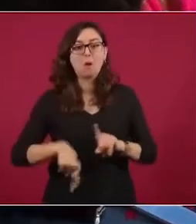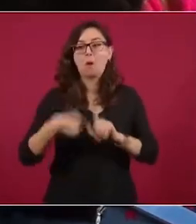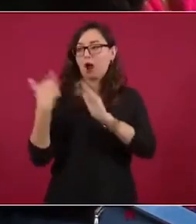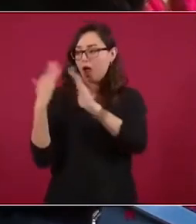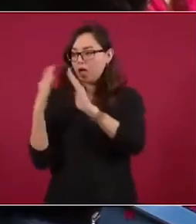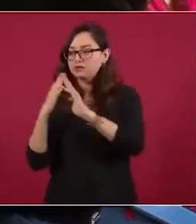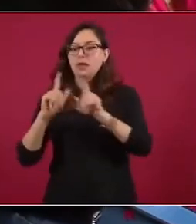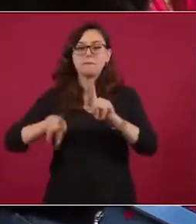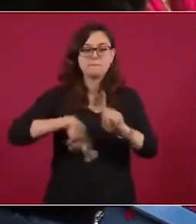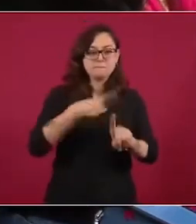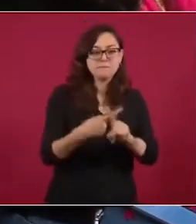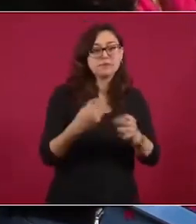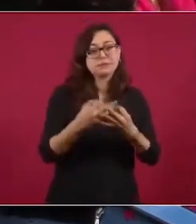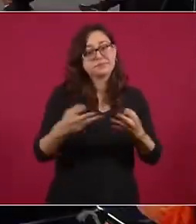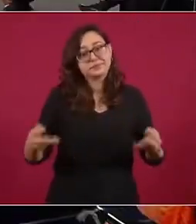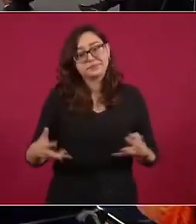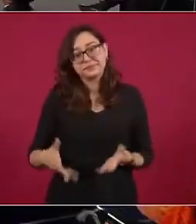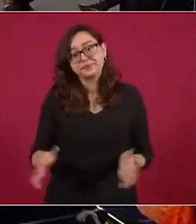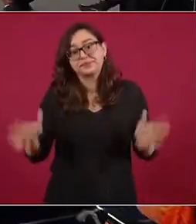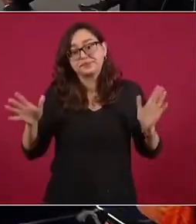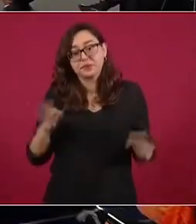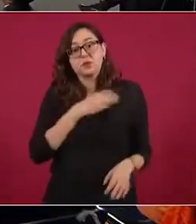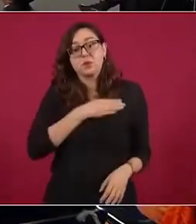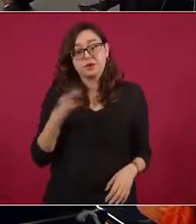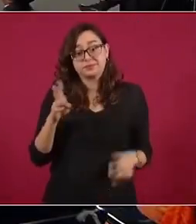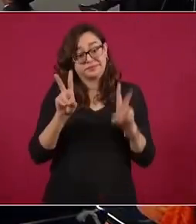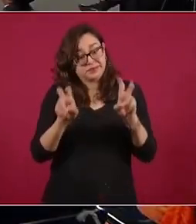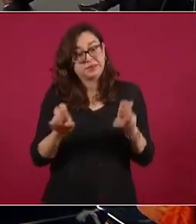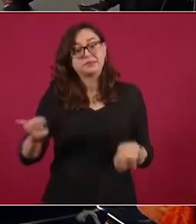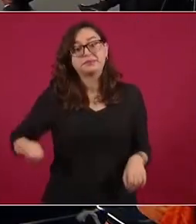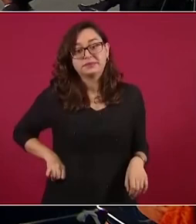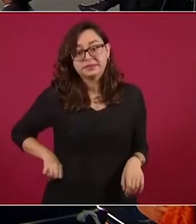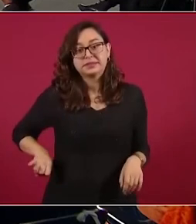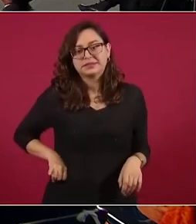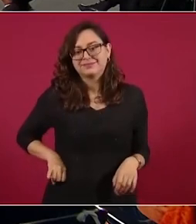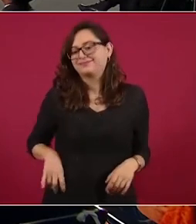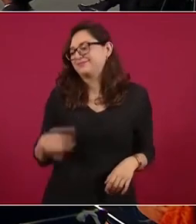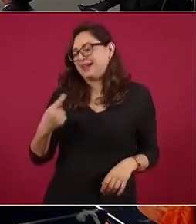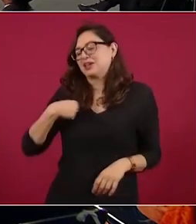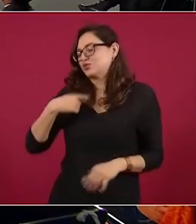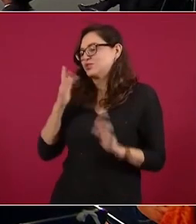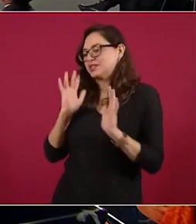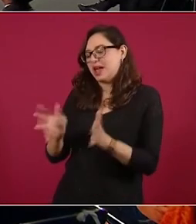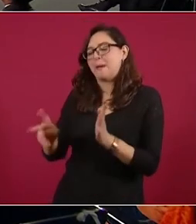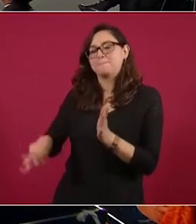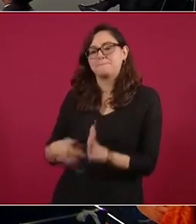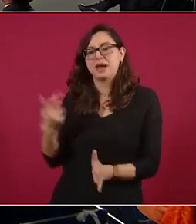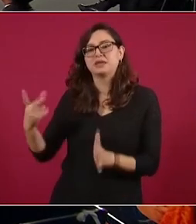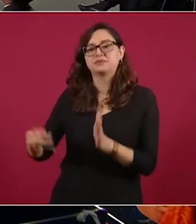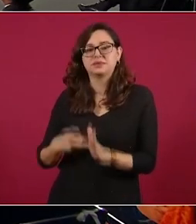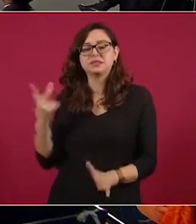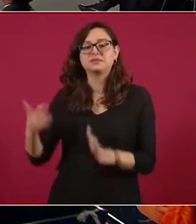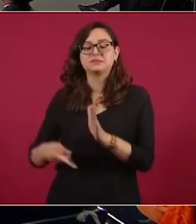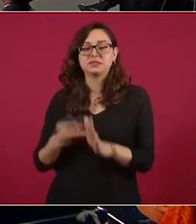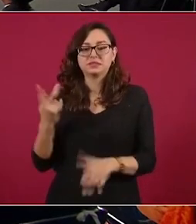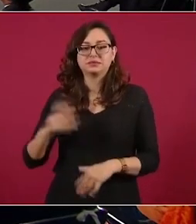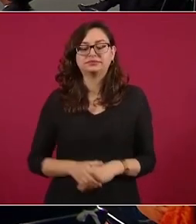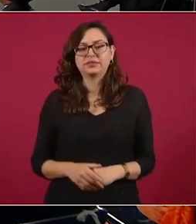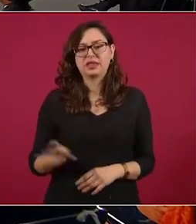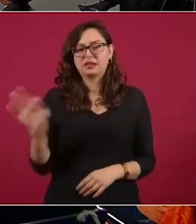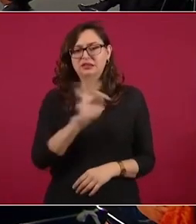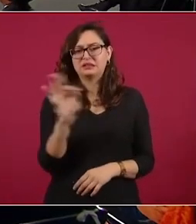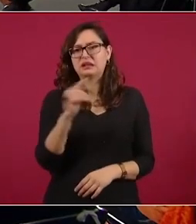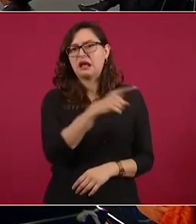Sí. ¿No? Pero bueno, está interesantísimo. Eso ya lo hemos dicho aquí. Salinas, esto es para los jóvenes,